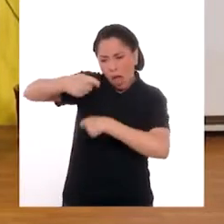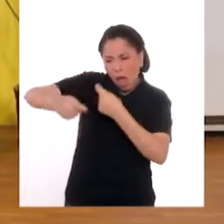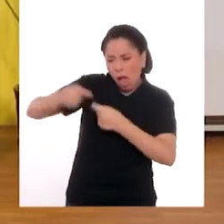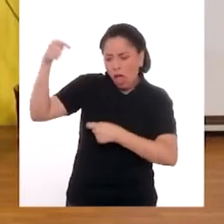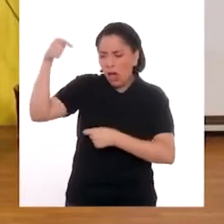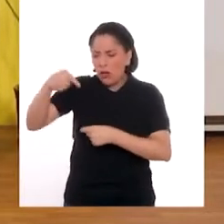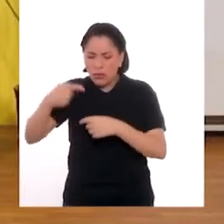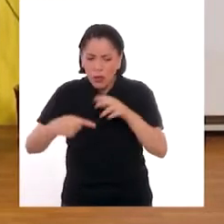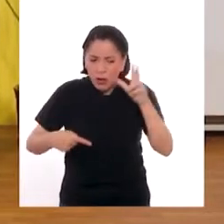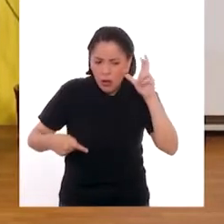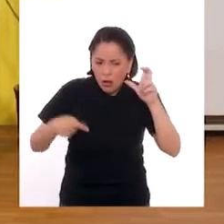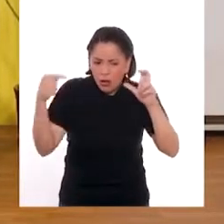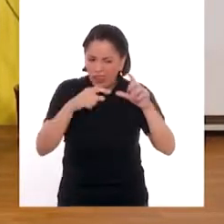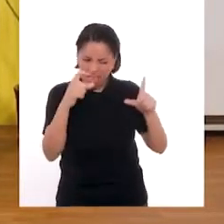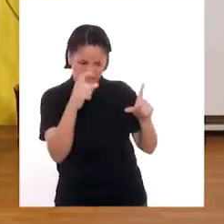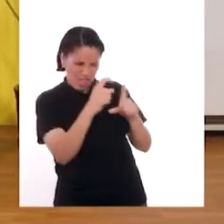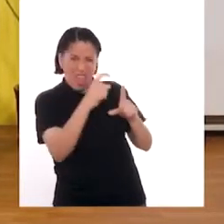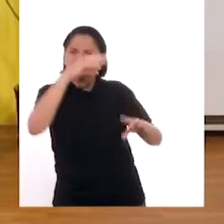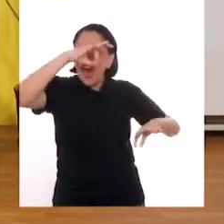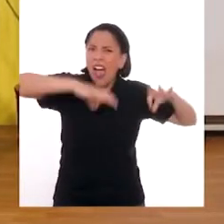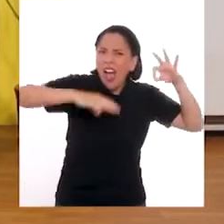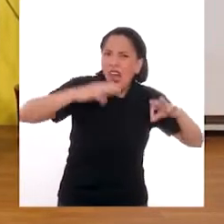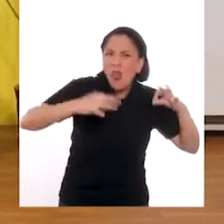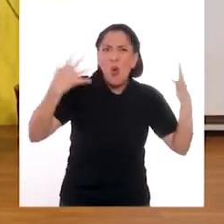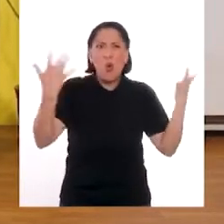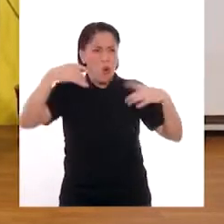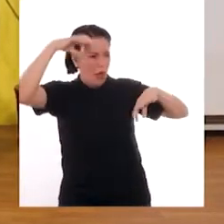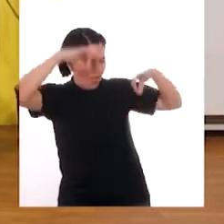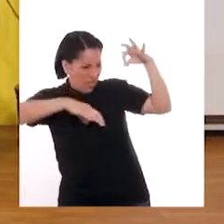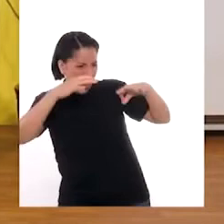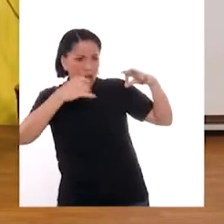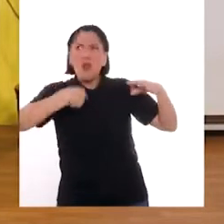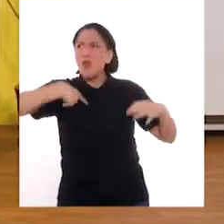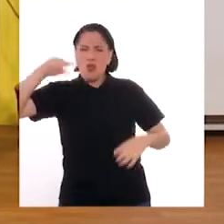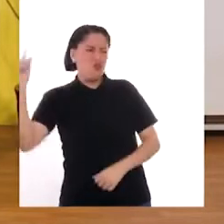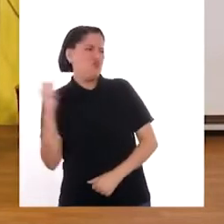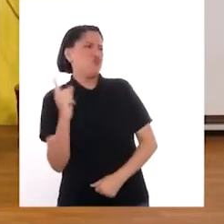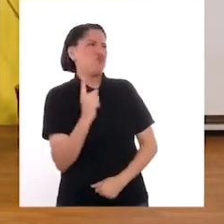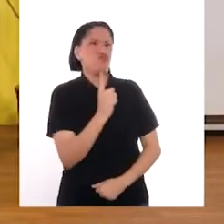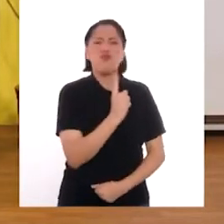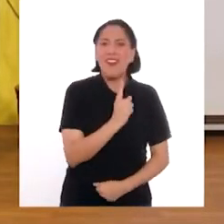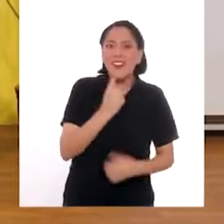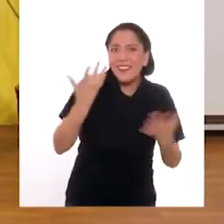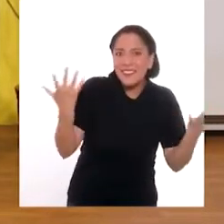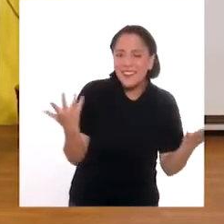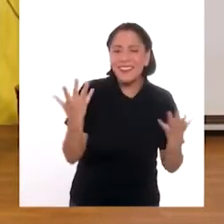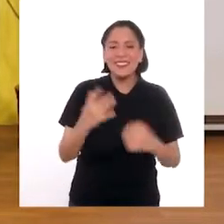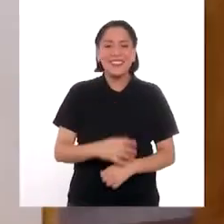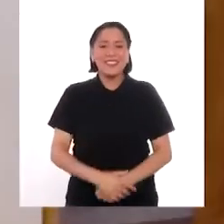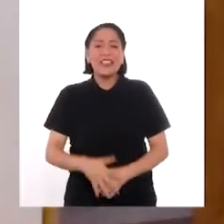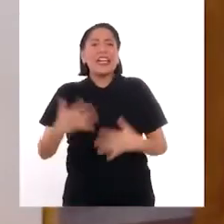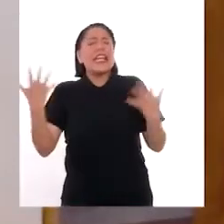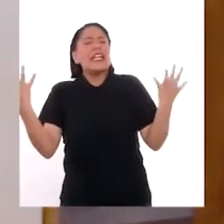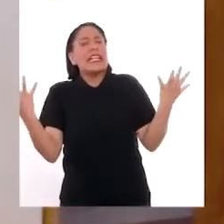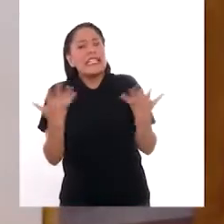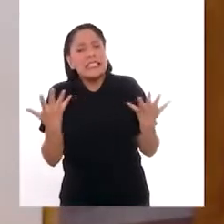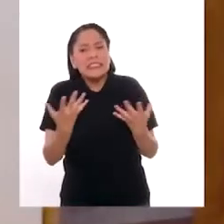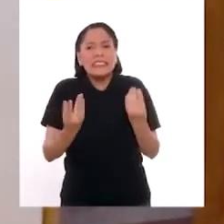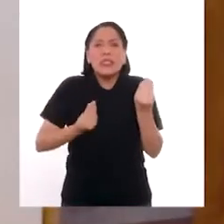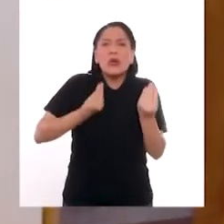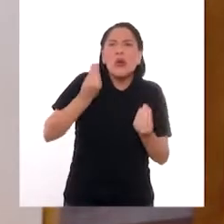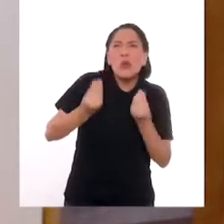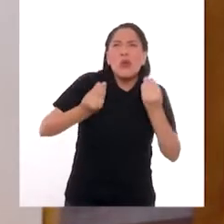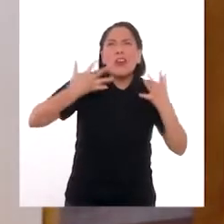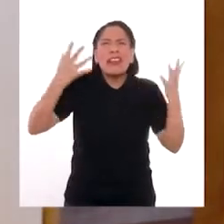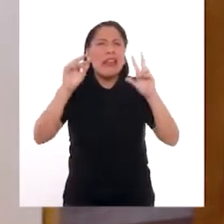la palabra teatro dije, no pueden hablar de teatro en esta casa y yo no puedo faltar. Es que no solo